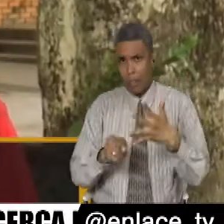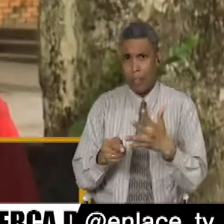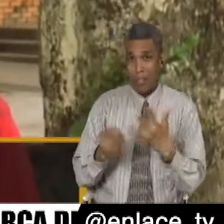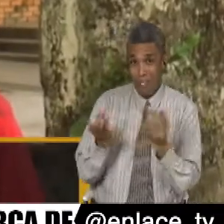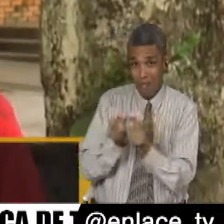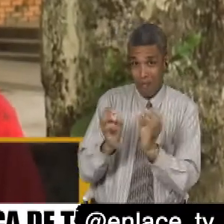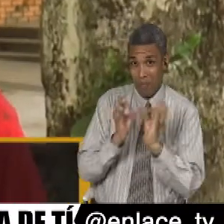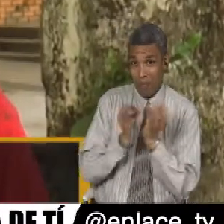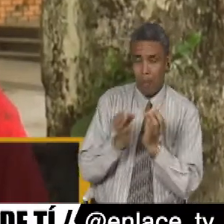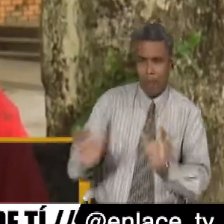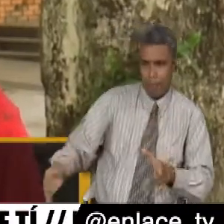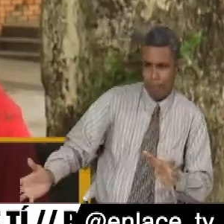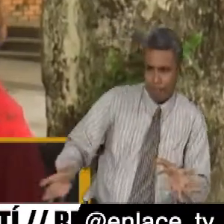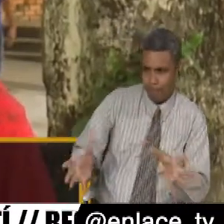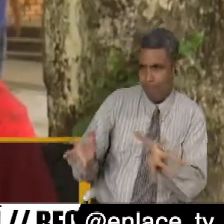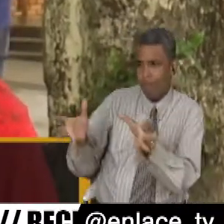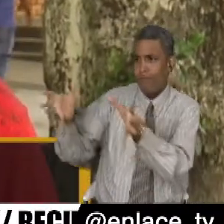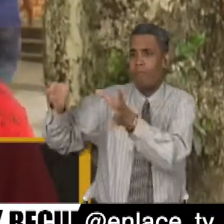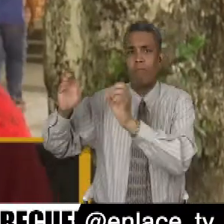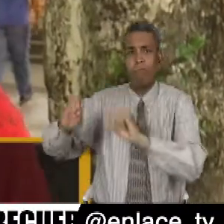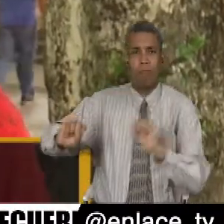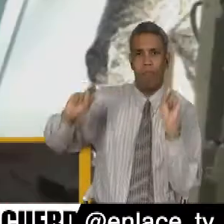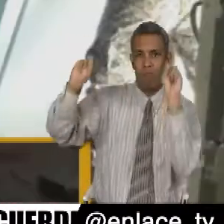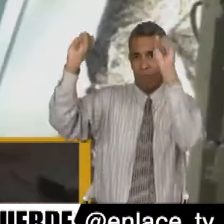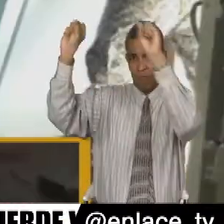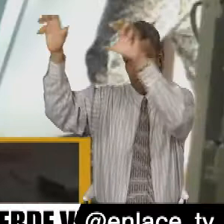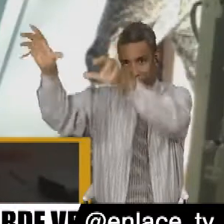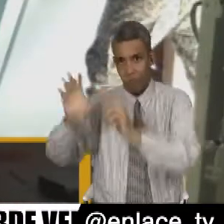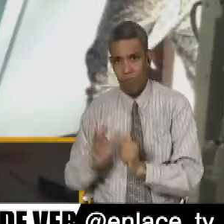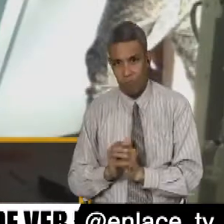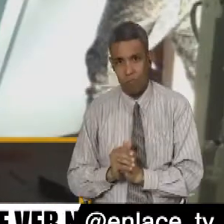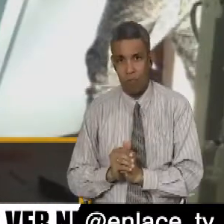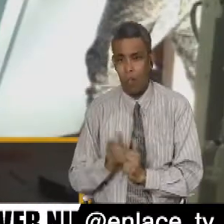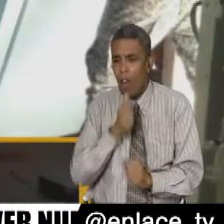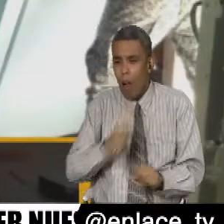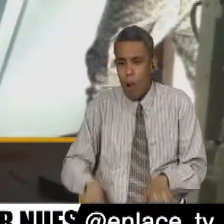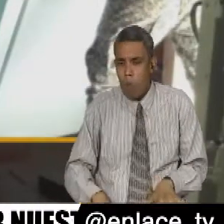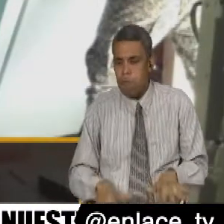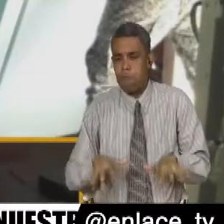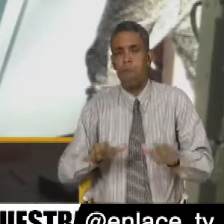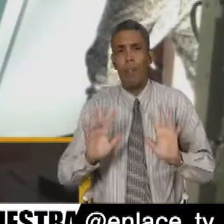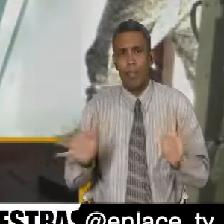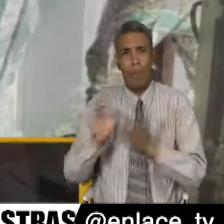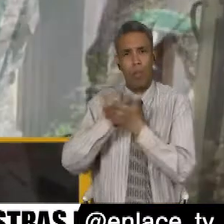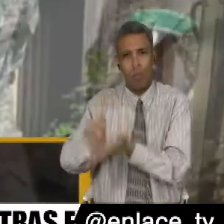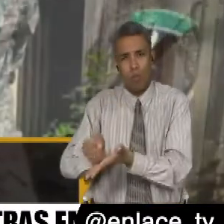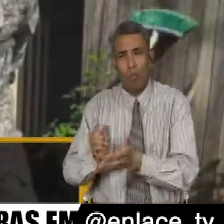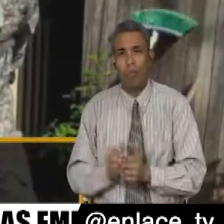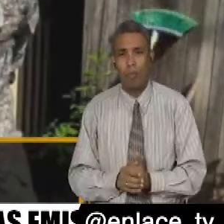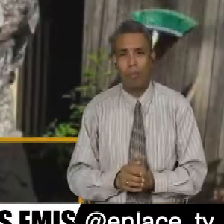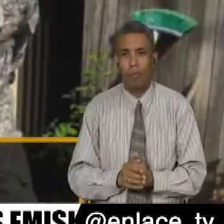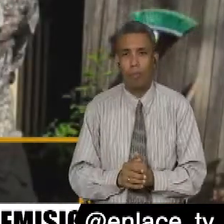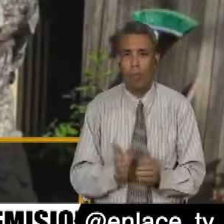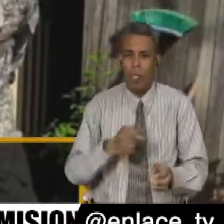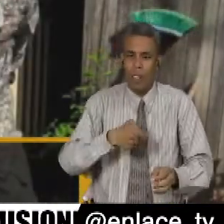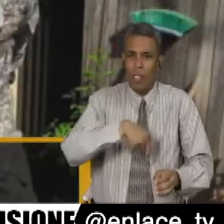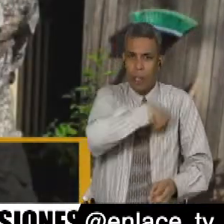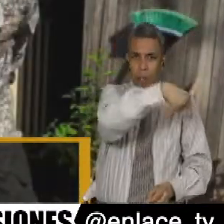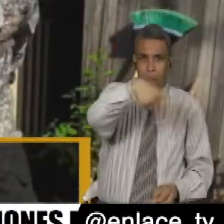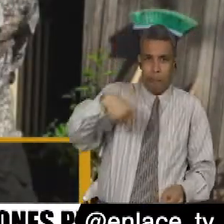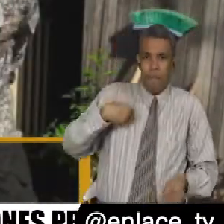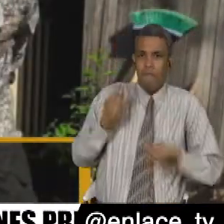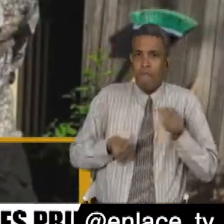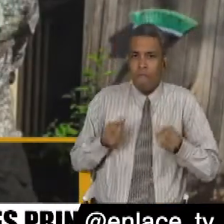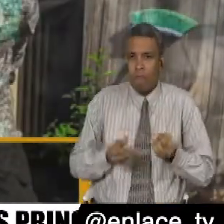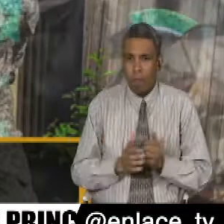salieron de estas viviendas que se encontraban inundadas nosotros tenemos entonces nuestro plan de contingencia uno el